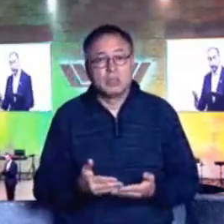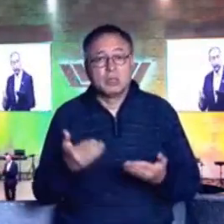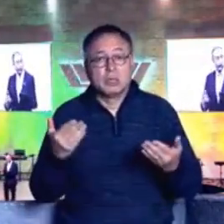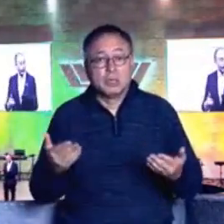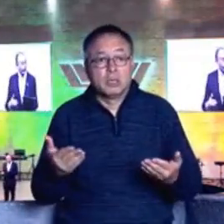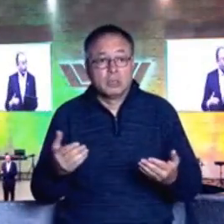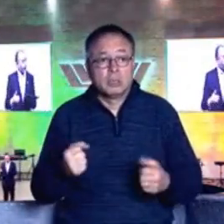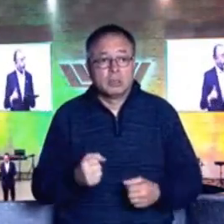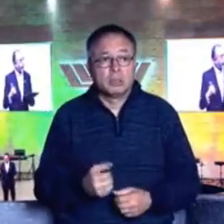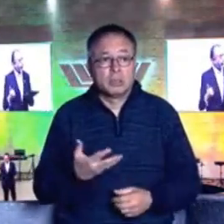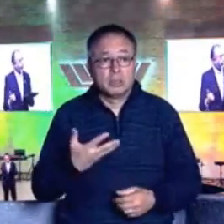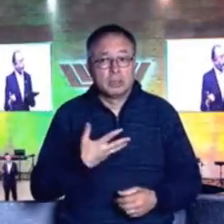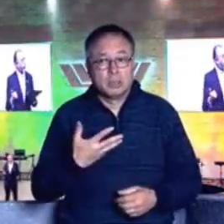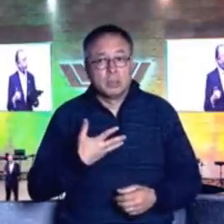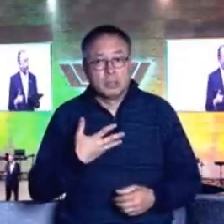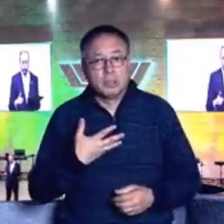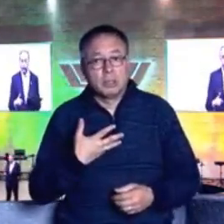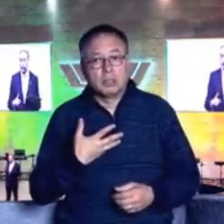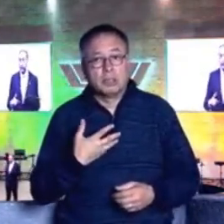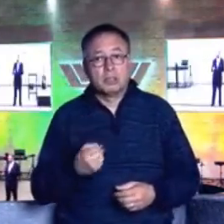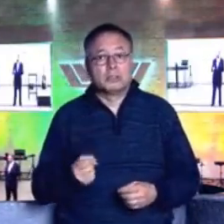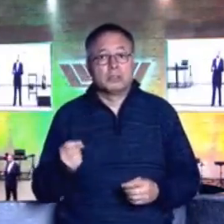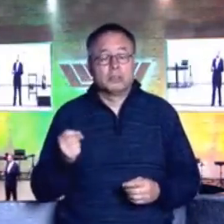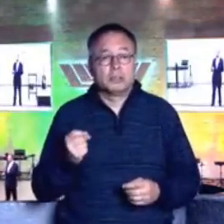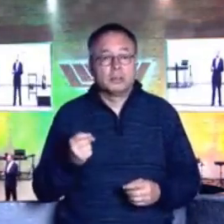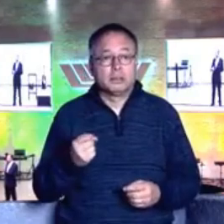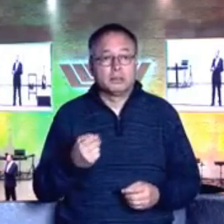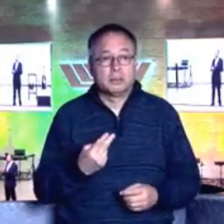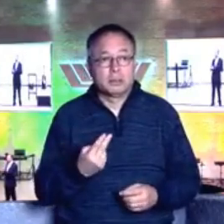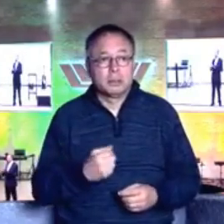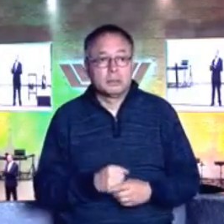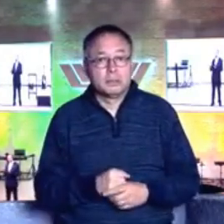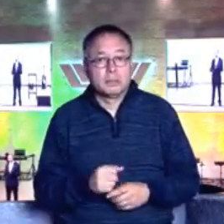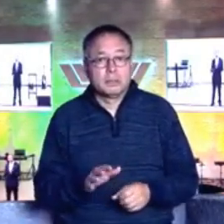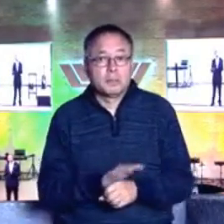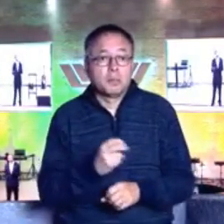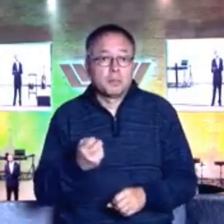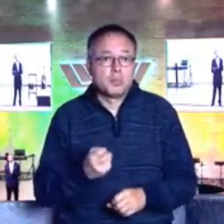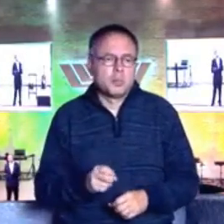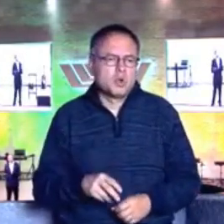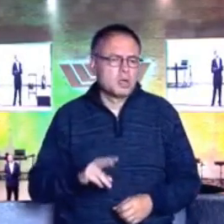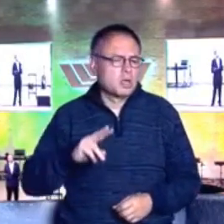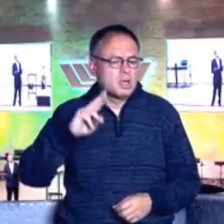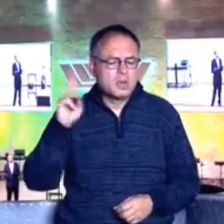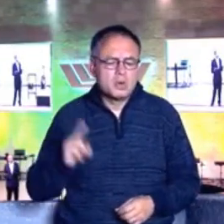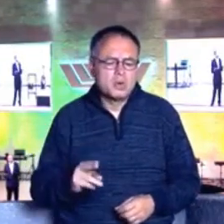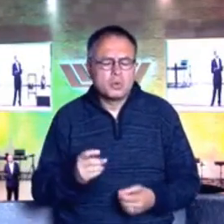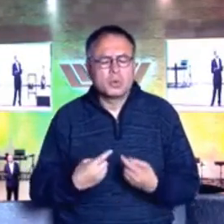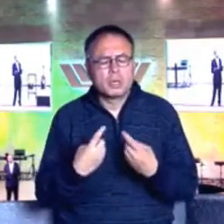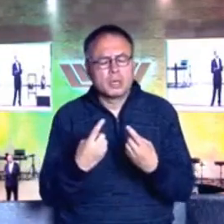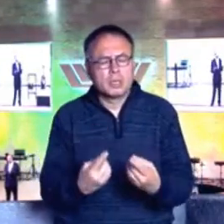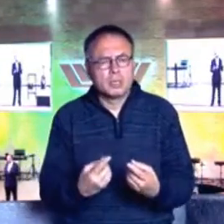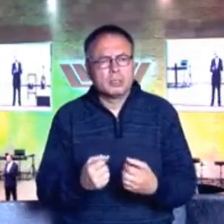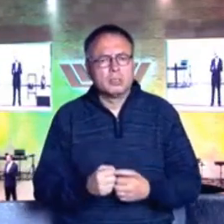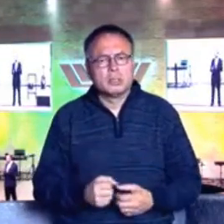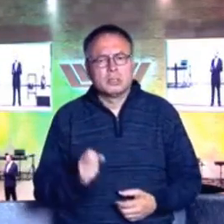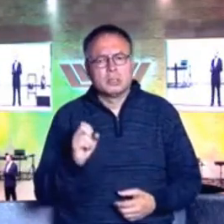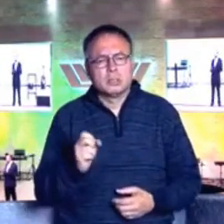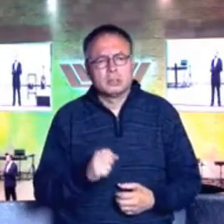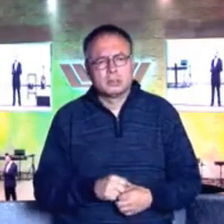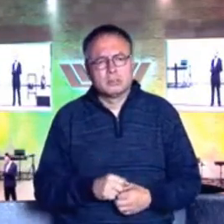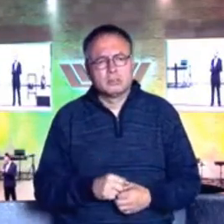un millón de pesos que mi hijo me metió porque nunca le di la provisión historias